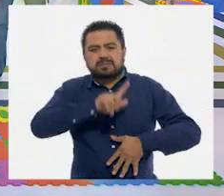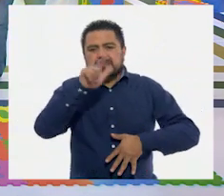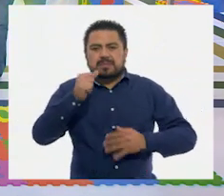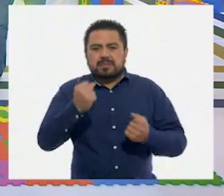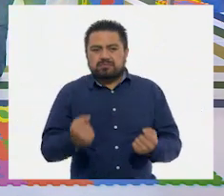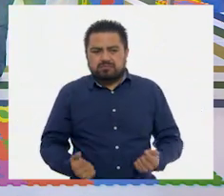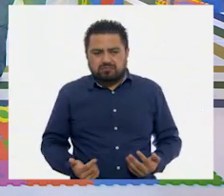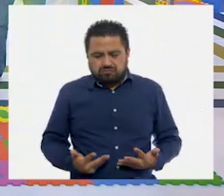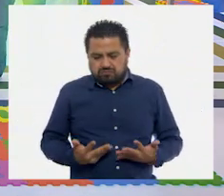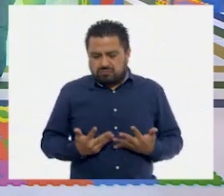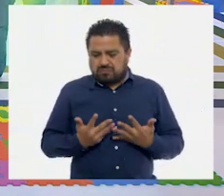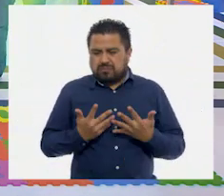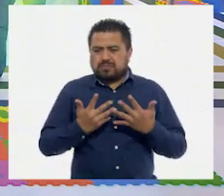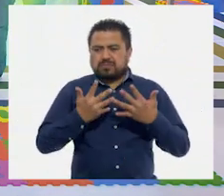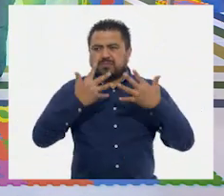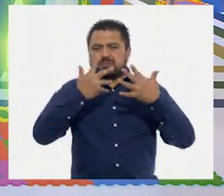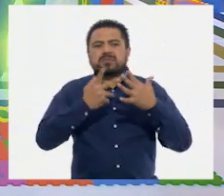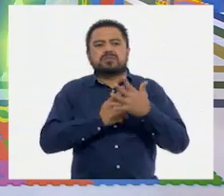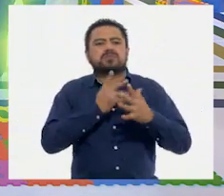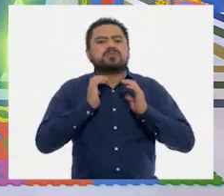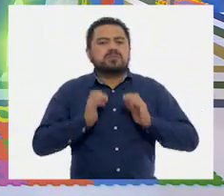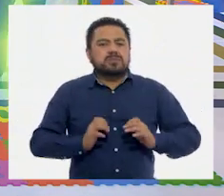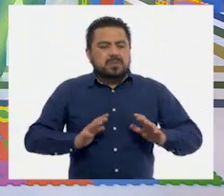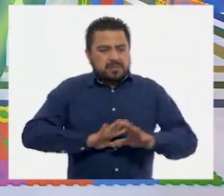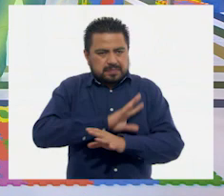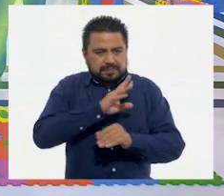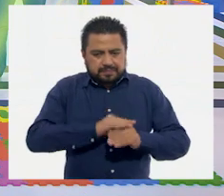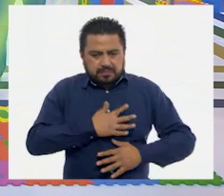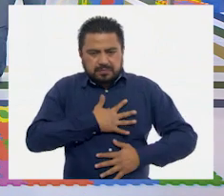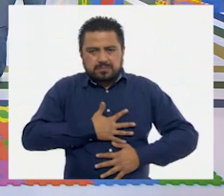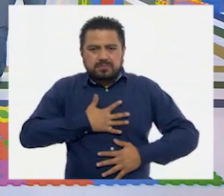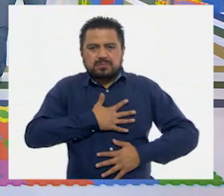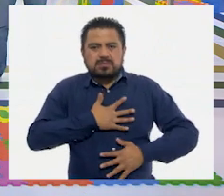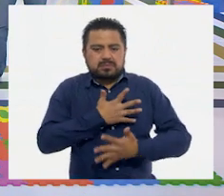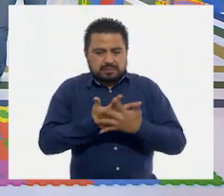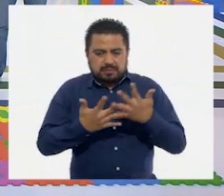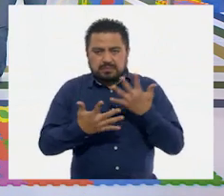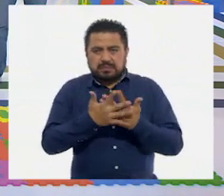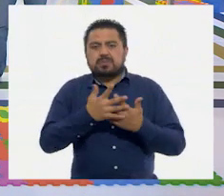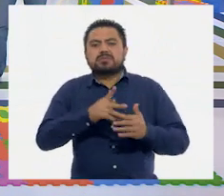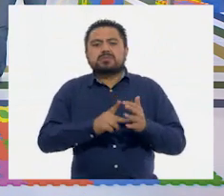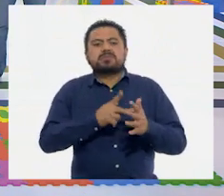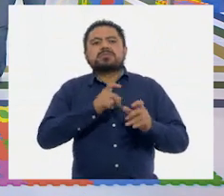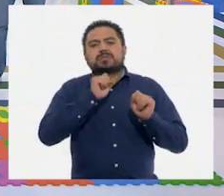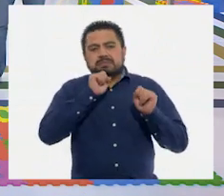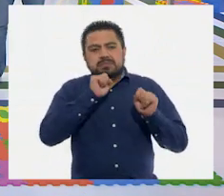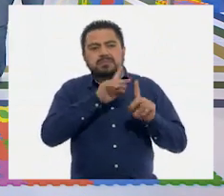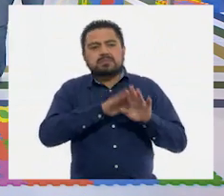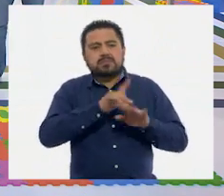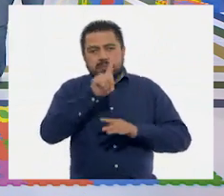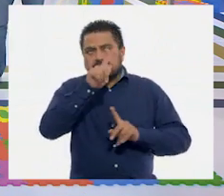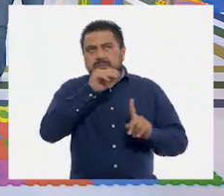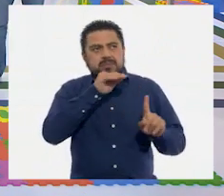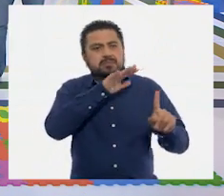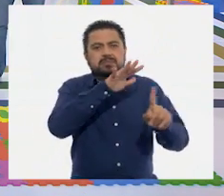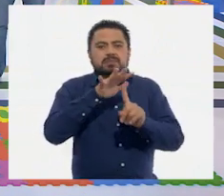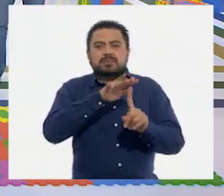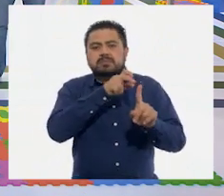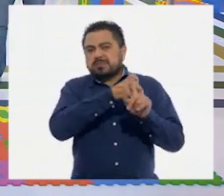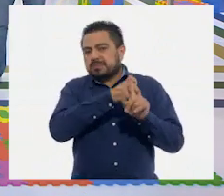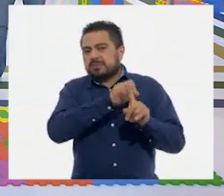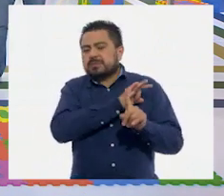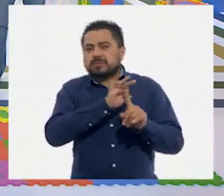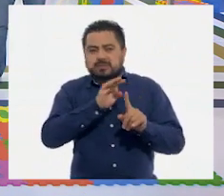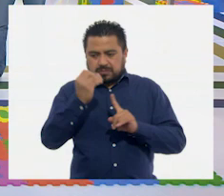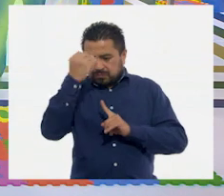subiendo nuevamente en el cuerpo, en el torso, en los brazos y otra vez se aleja la luz y nos